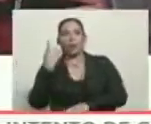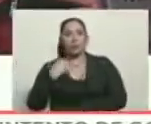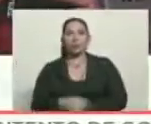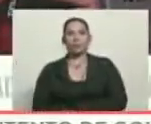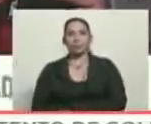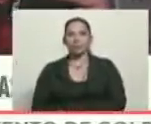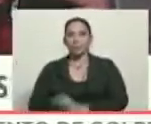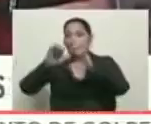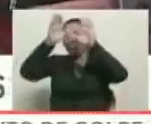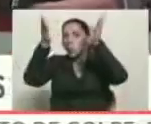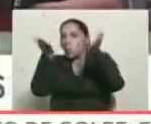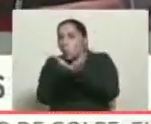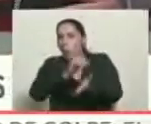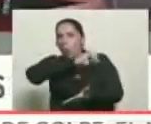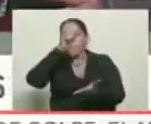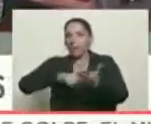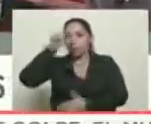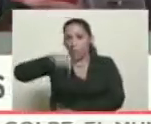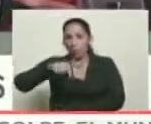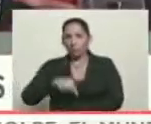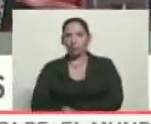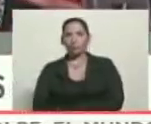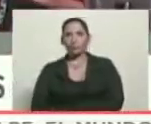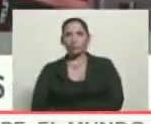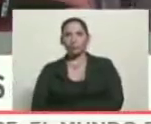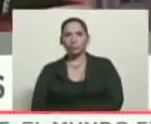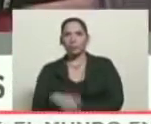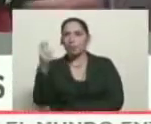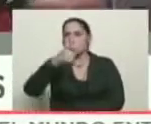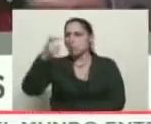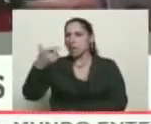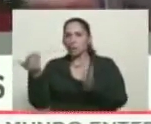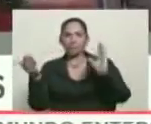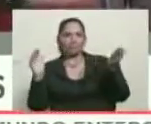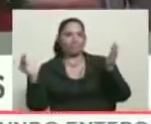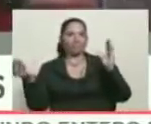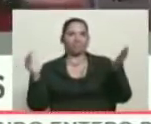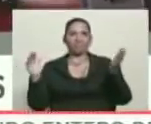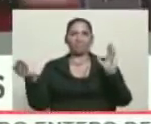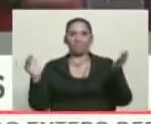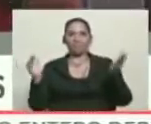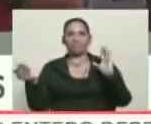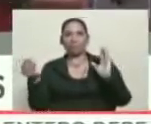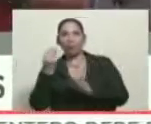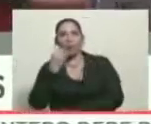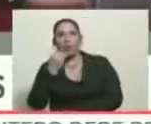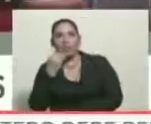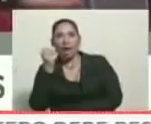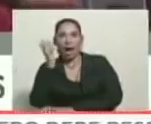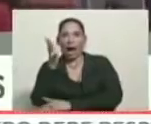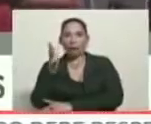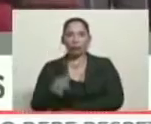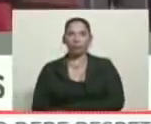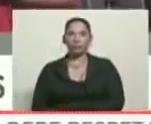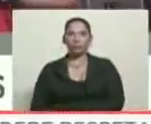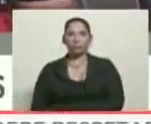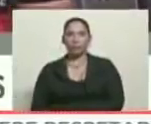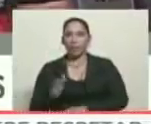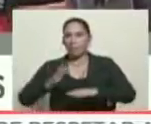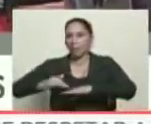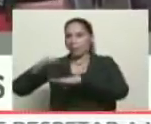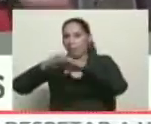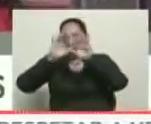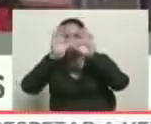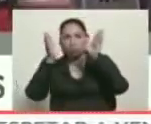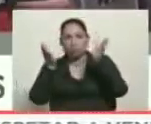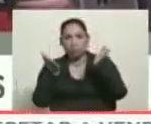El mundo entero, hoy, buscando comparaciones de actos de ridiculez, hechos ocurridos en el mundo,